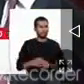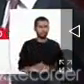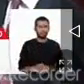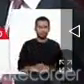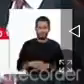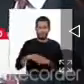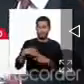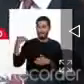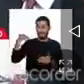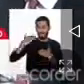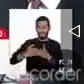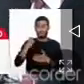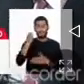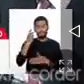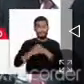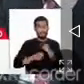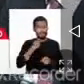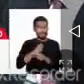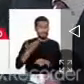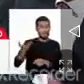12 años de aquella